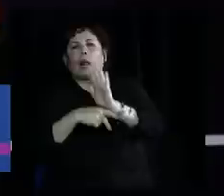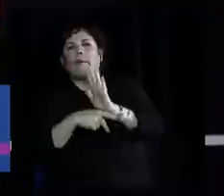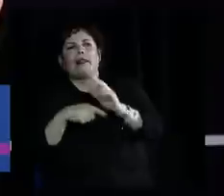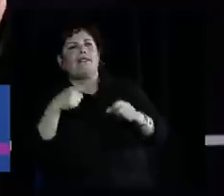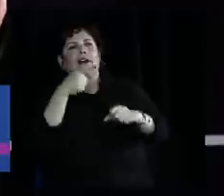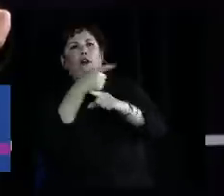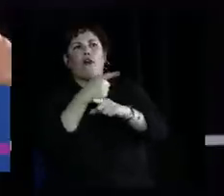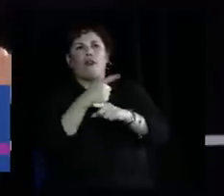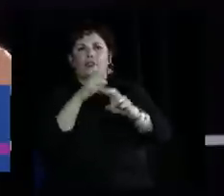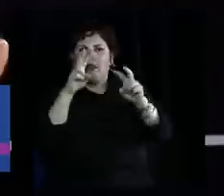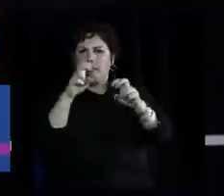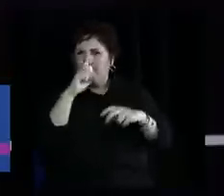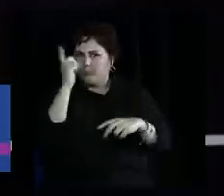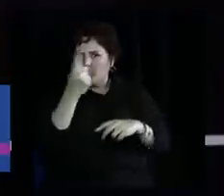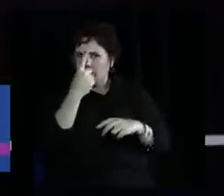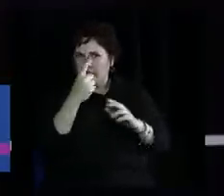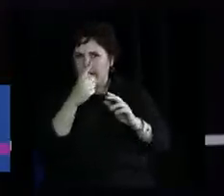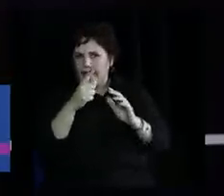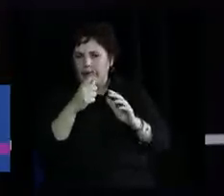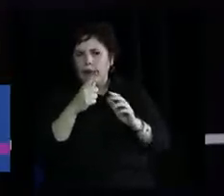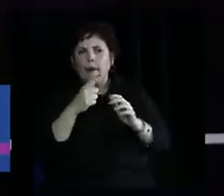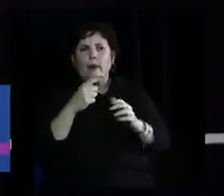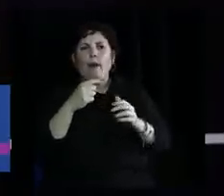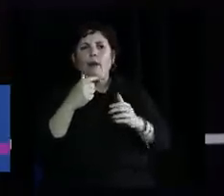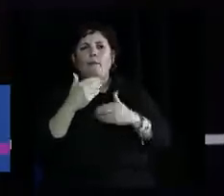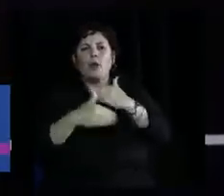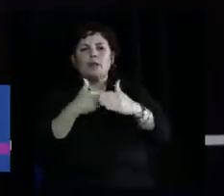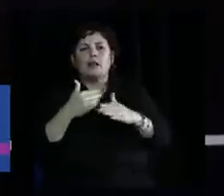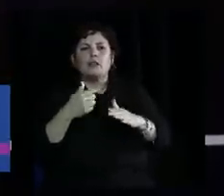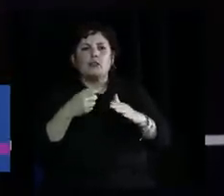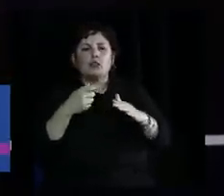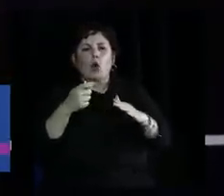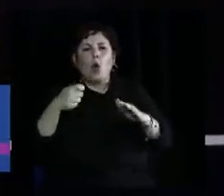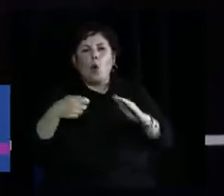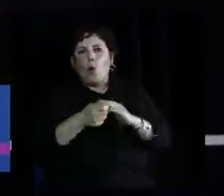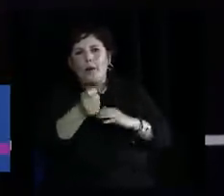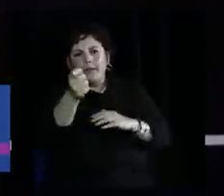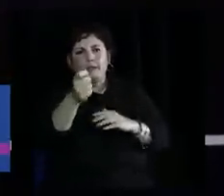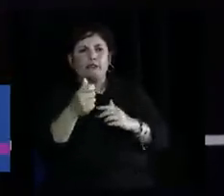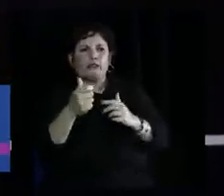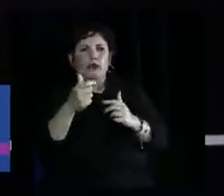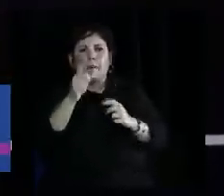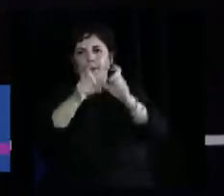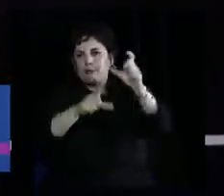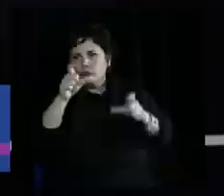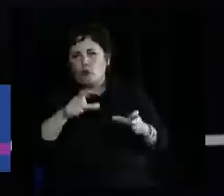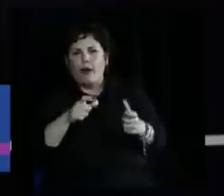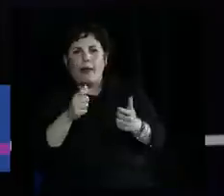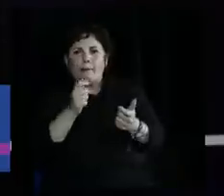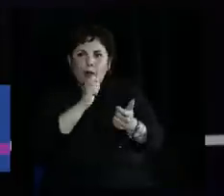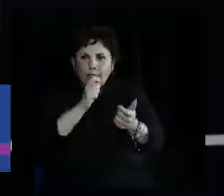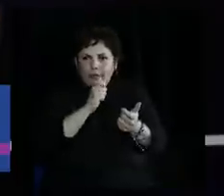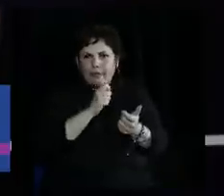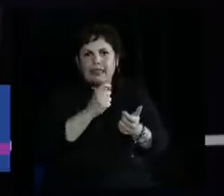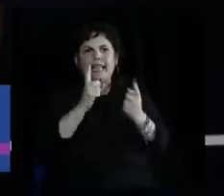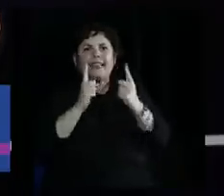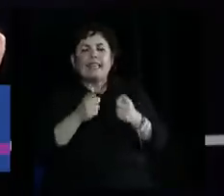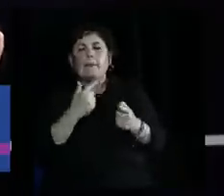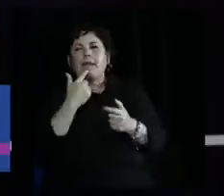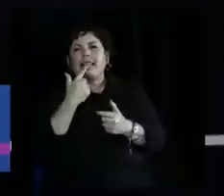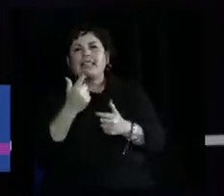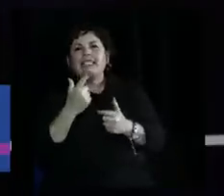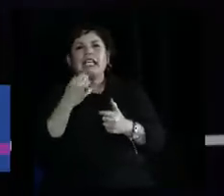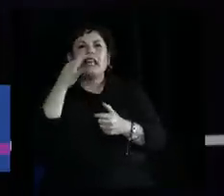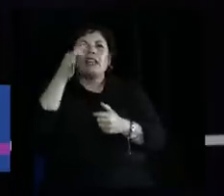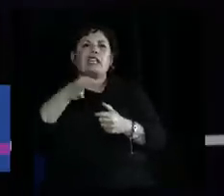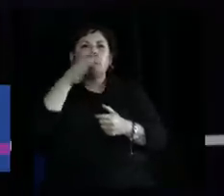estándares internacionales, procesos de judicialización, tanto civiles como penales, de periodistas, y también aparece en la categoría de